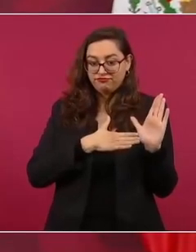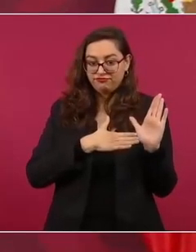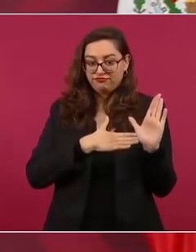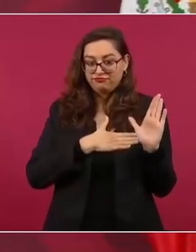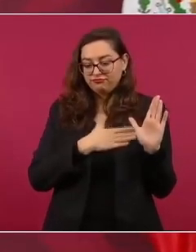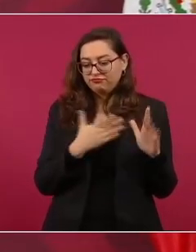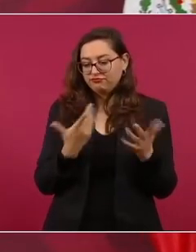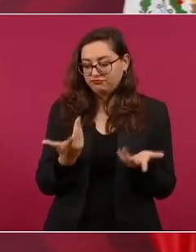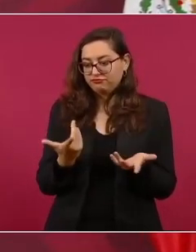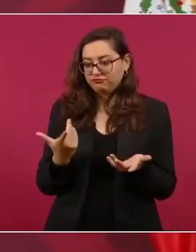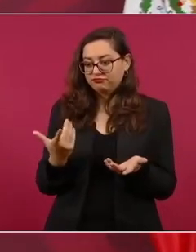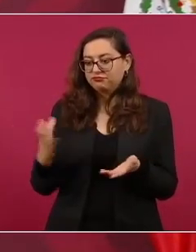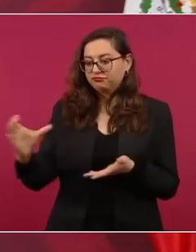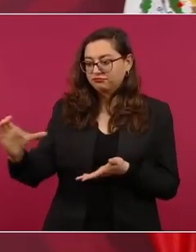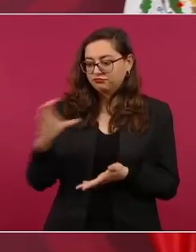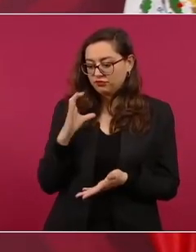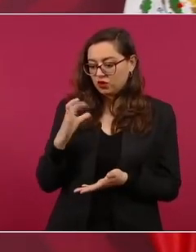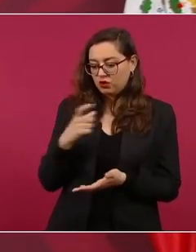que van a recibir